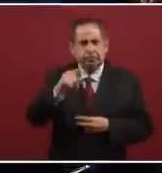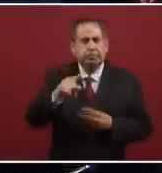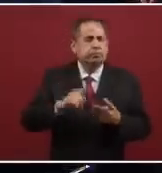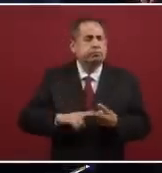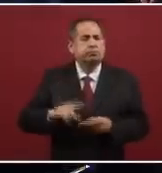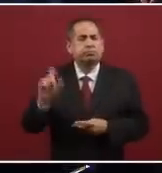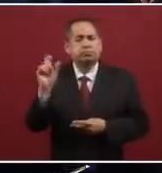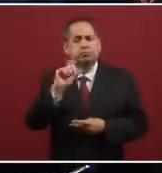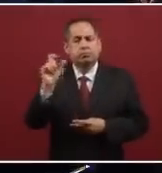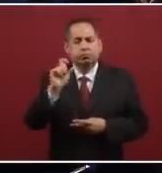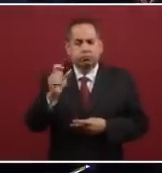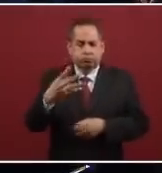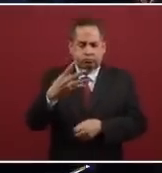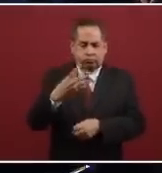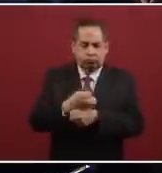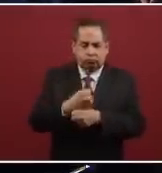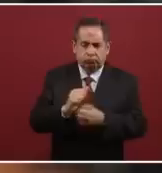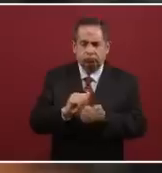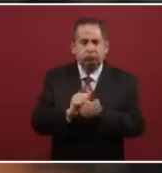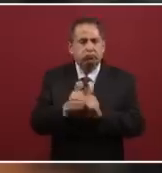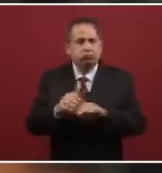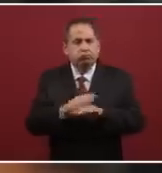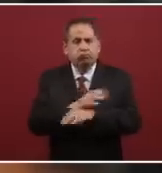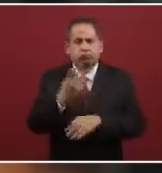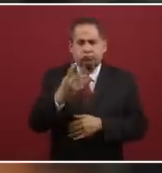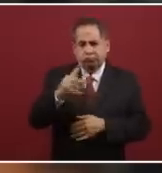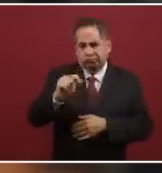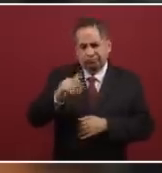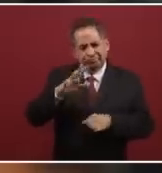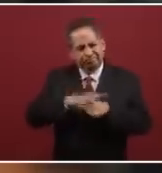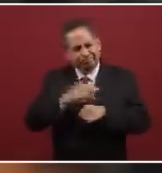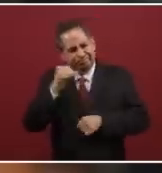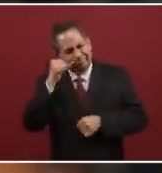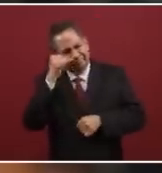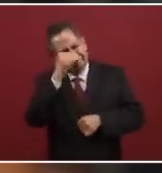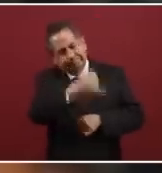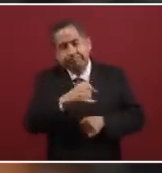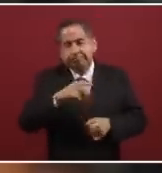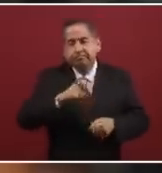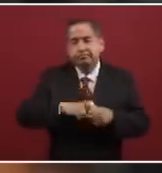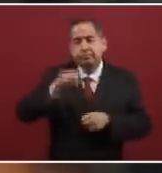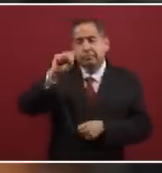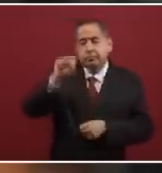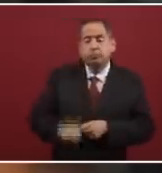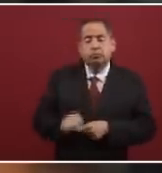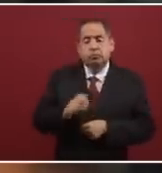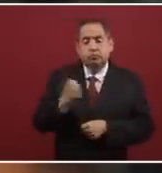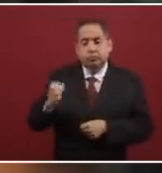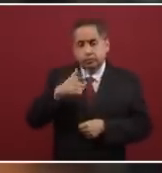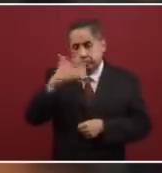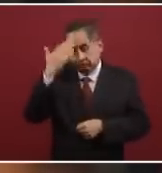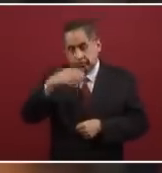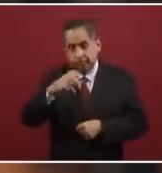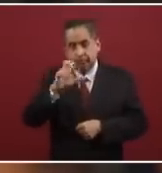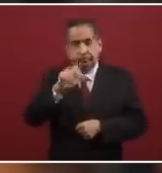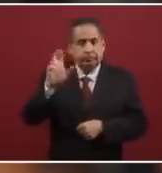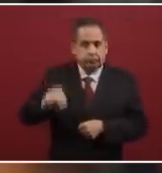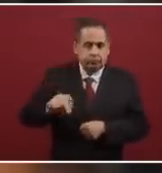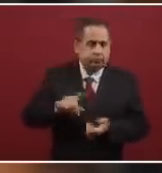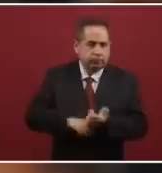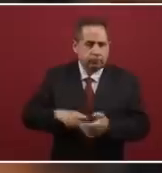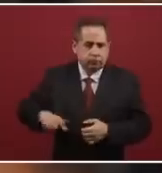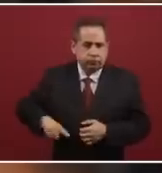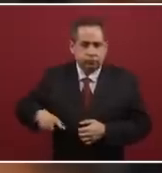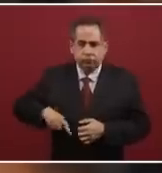va a llegar la cuarta transformación a los municipios lejanos. En el sureste, ustedes saben, Cancún gobierna